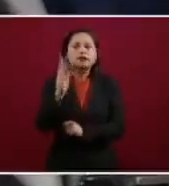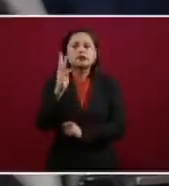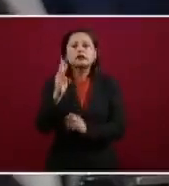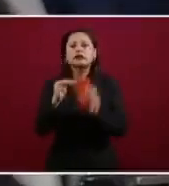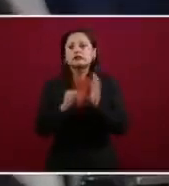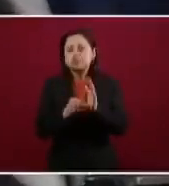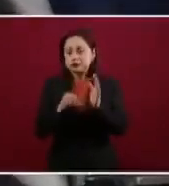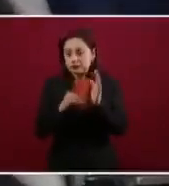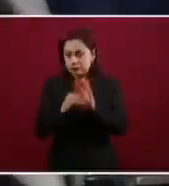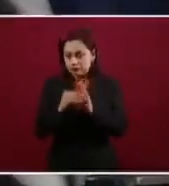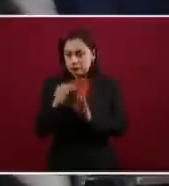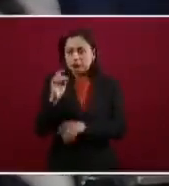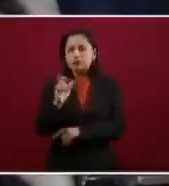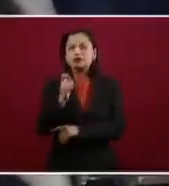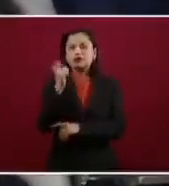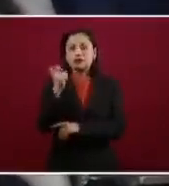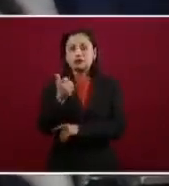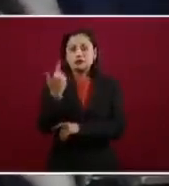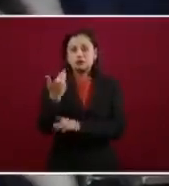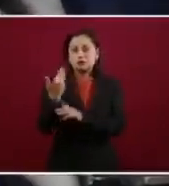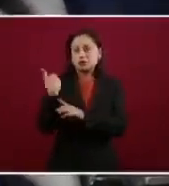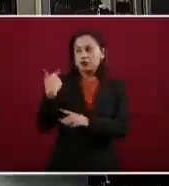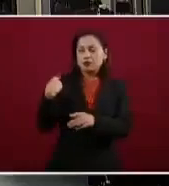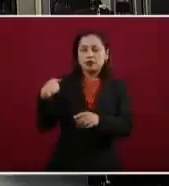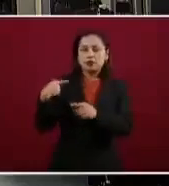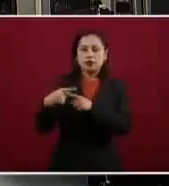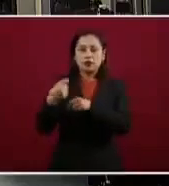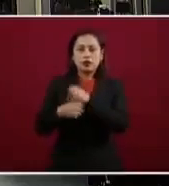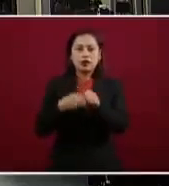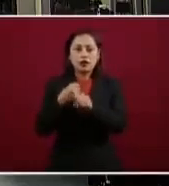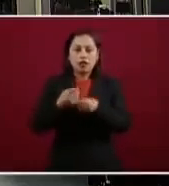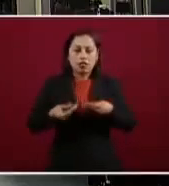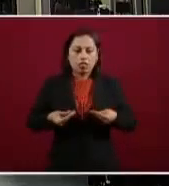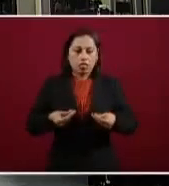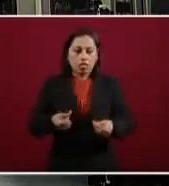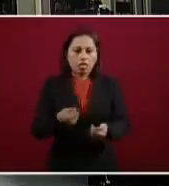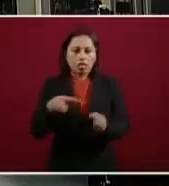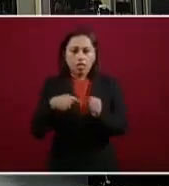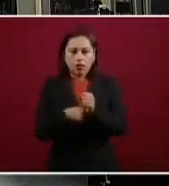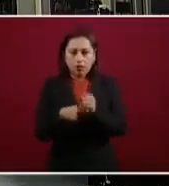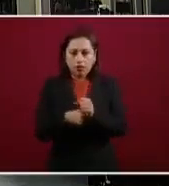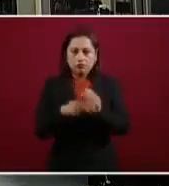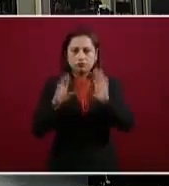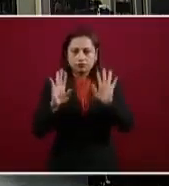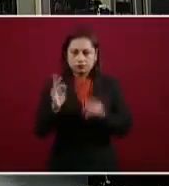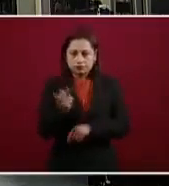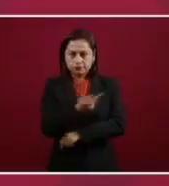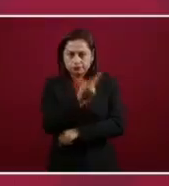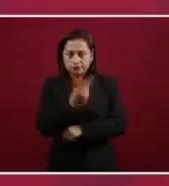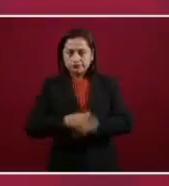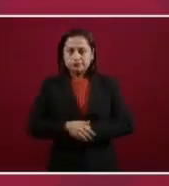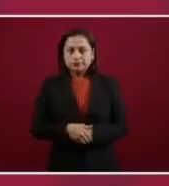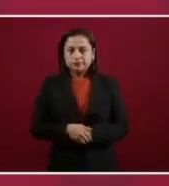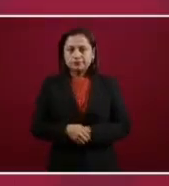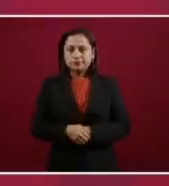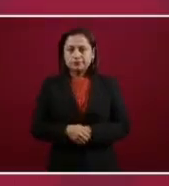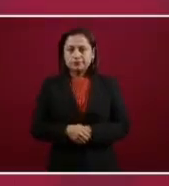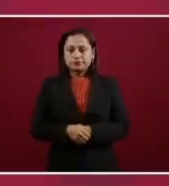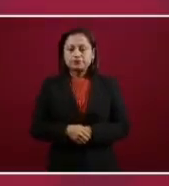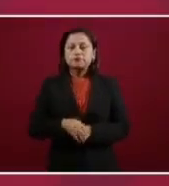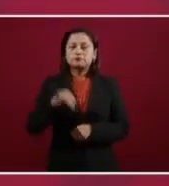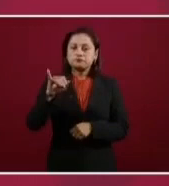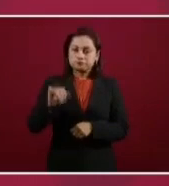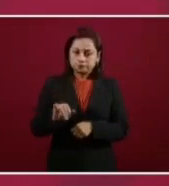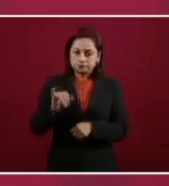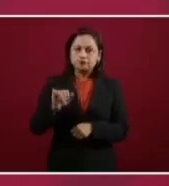discrecional durante este periodo y ahí está ese tipo de partidas